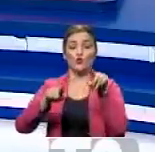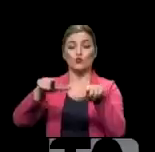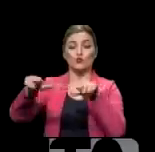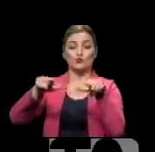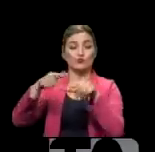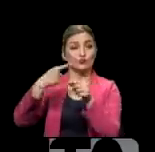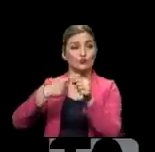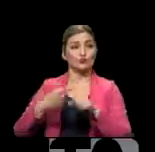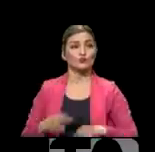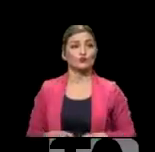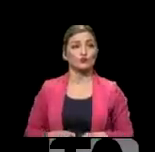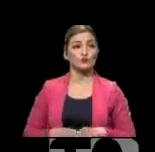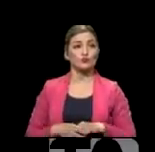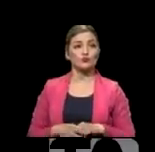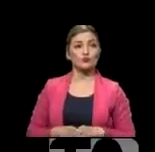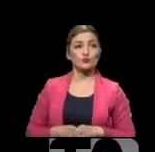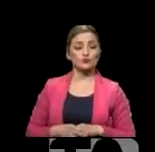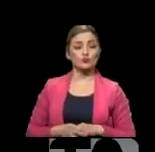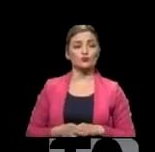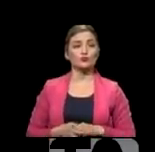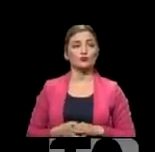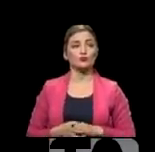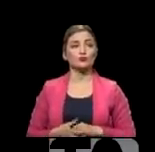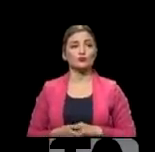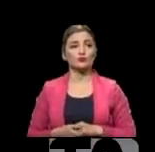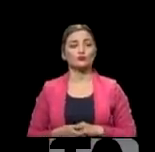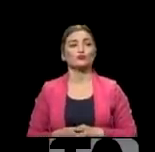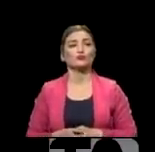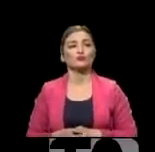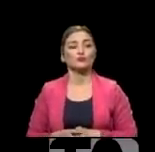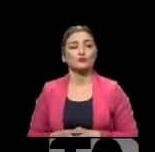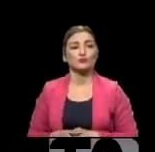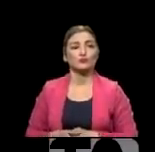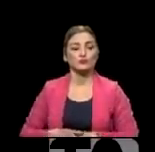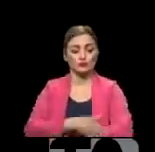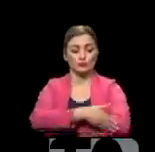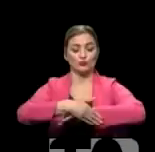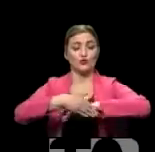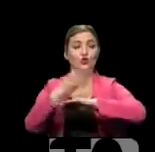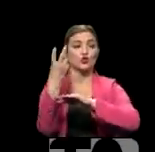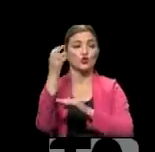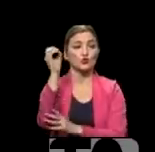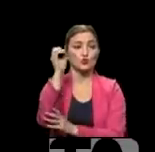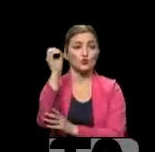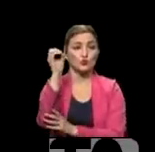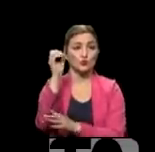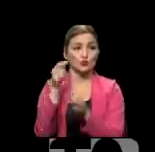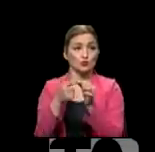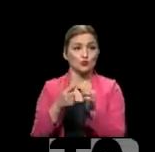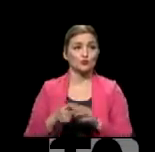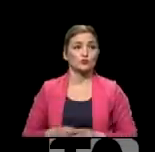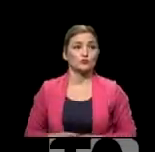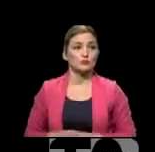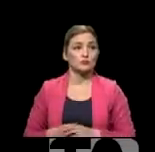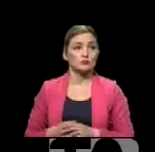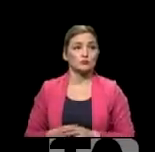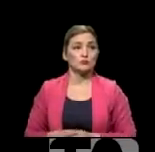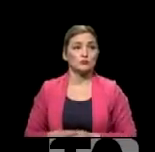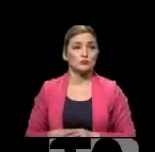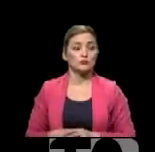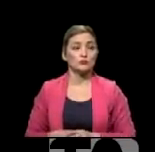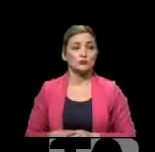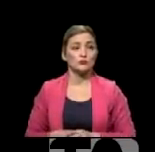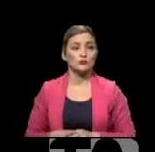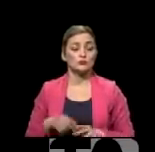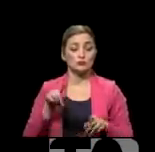puntos de la capital. Vamos a ver este video que nos llega. Nos dicen que es la avenida 12 de octubre en Quito. Así es, vemos ahí presencia